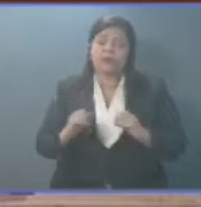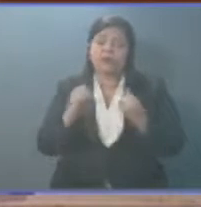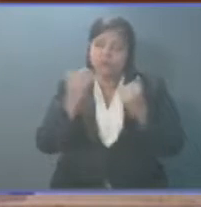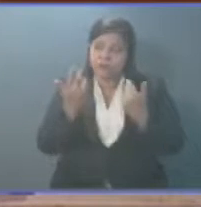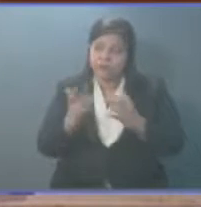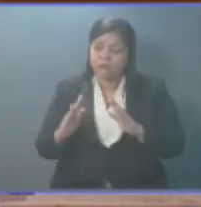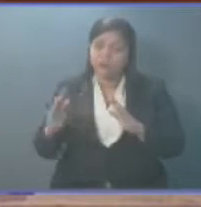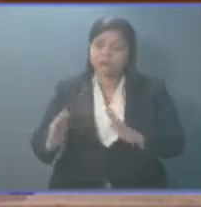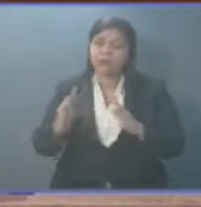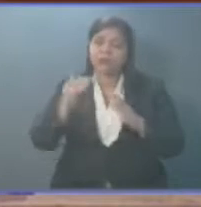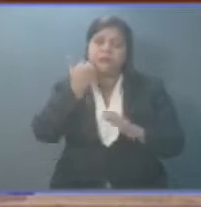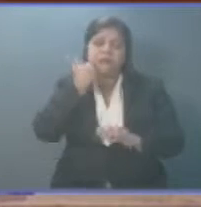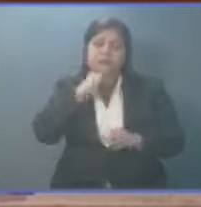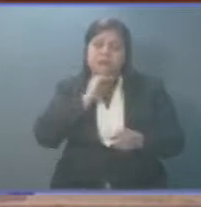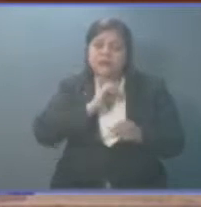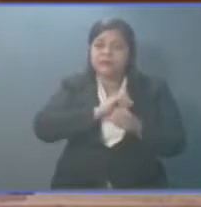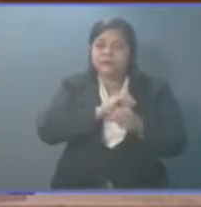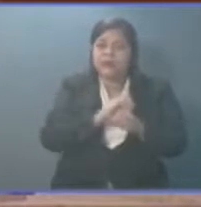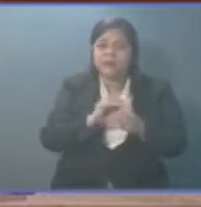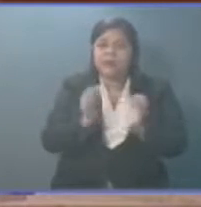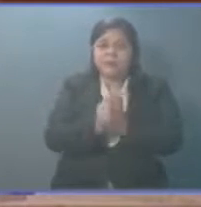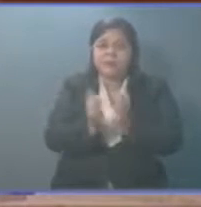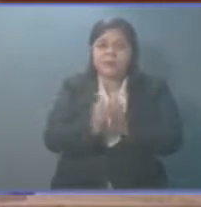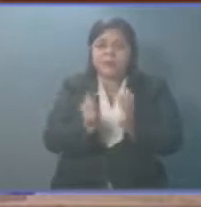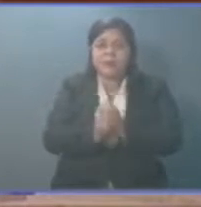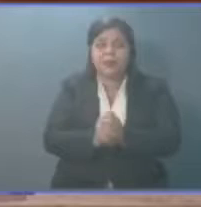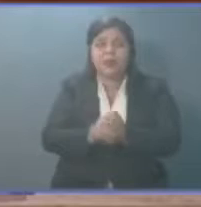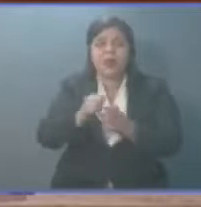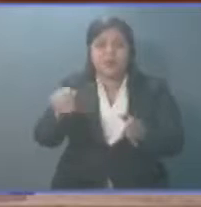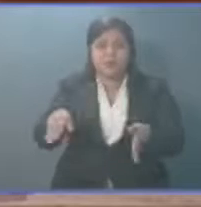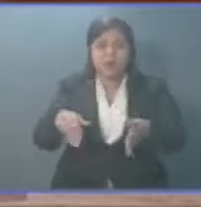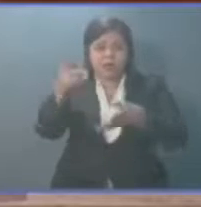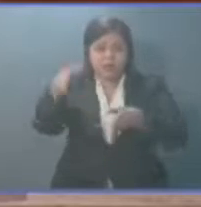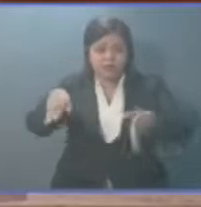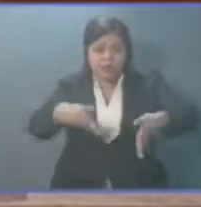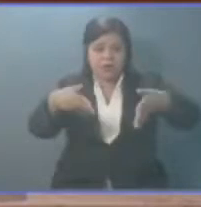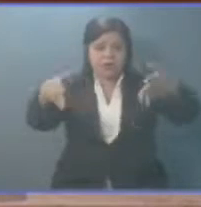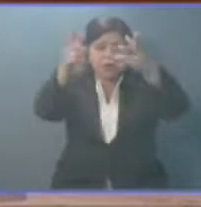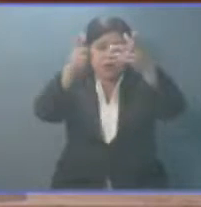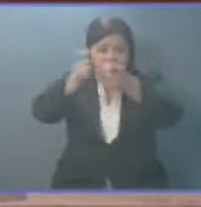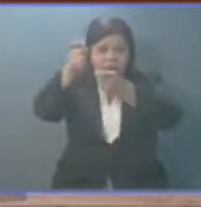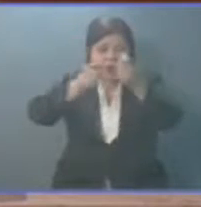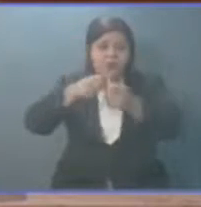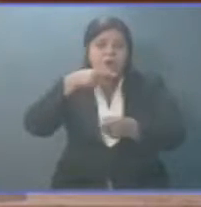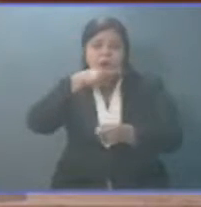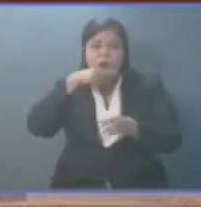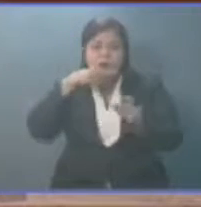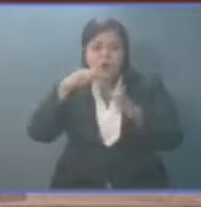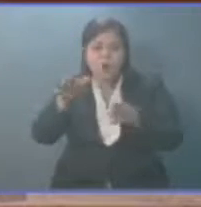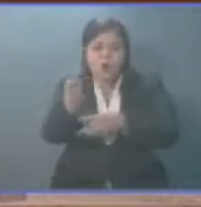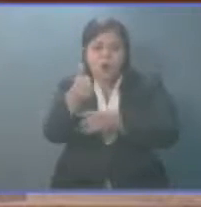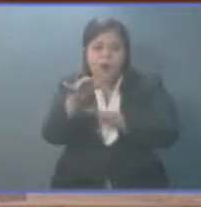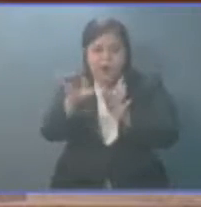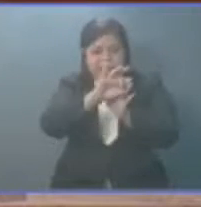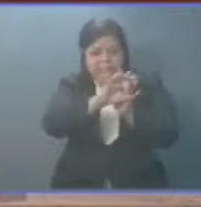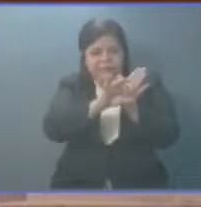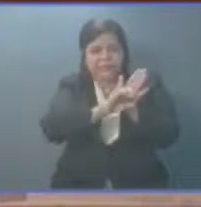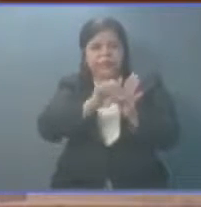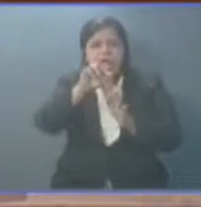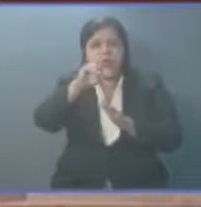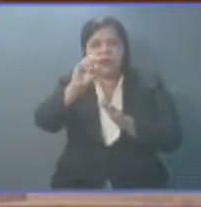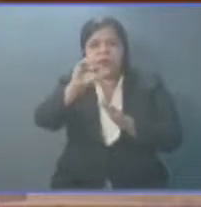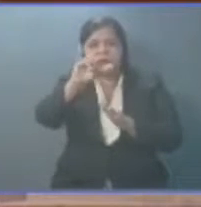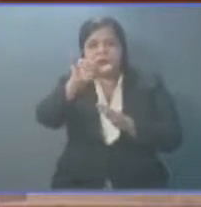respuesta al combate de la plaga de la roya de café. Ejecutamos una inversión histórica para la compra y entrega de insumos para el combate y otras